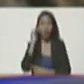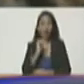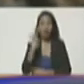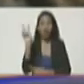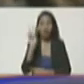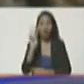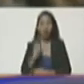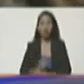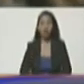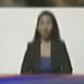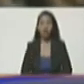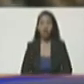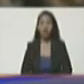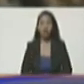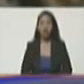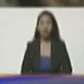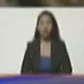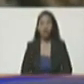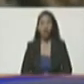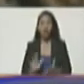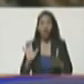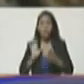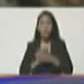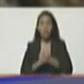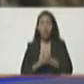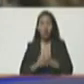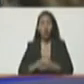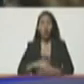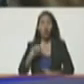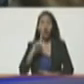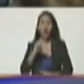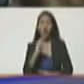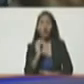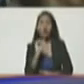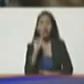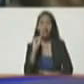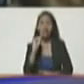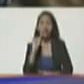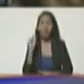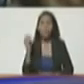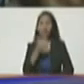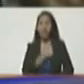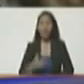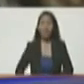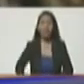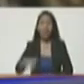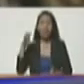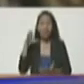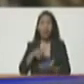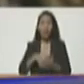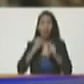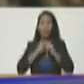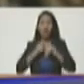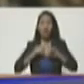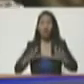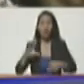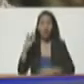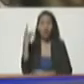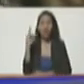Venezuela, compañero Luis Arce Catacora, presidente del Estado Plurinacional de